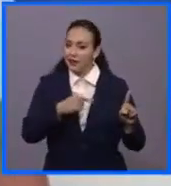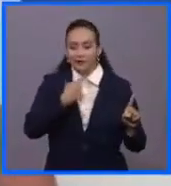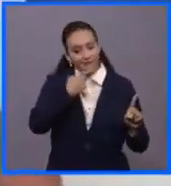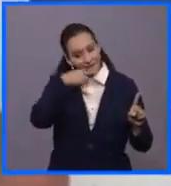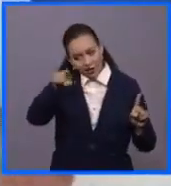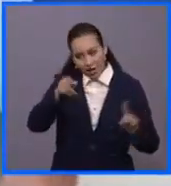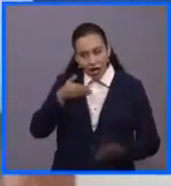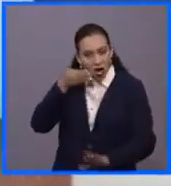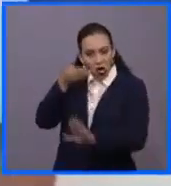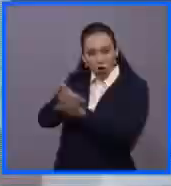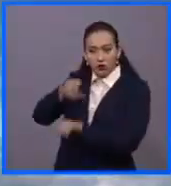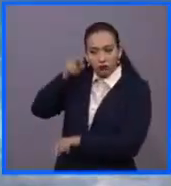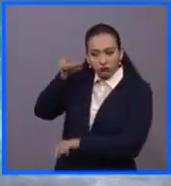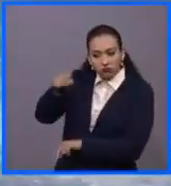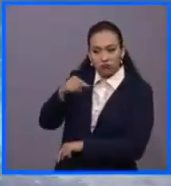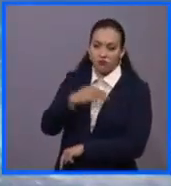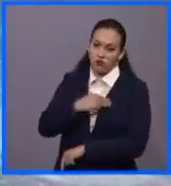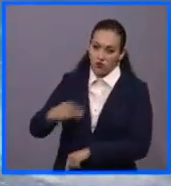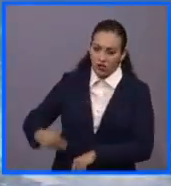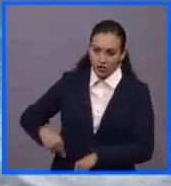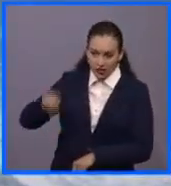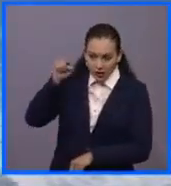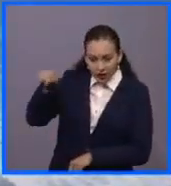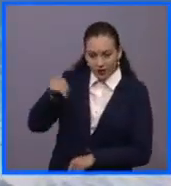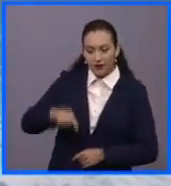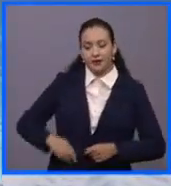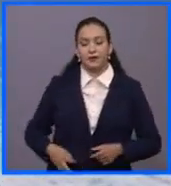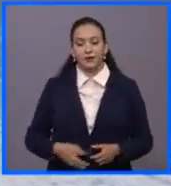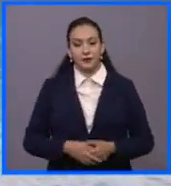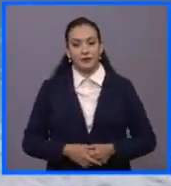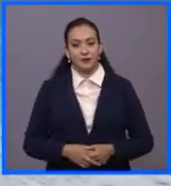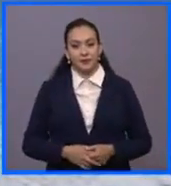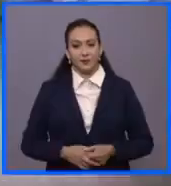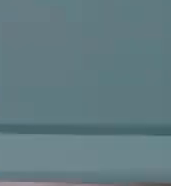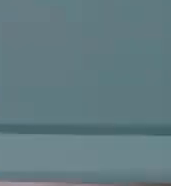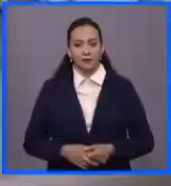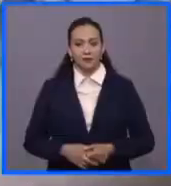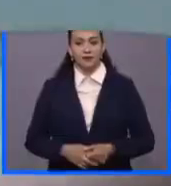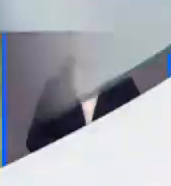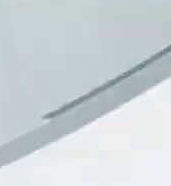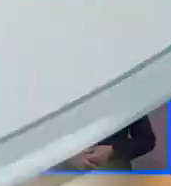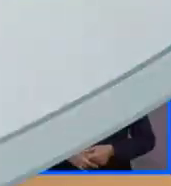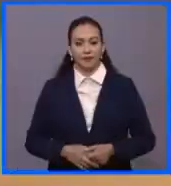denuncia contra las autoridades responsables.